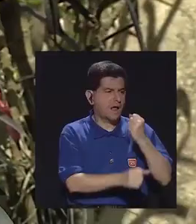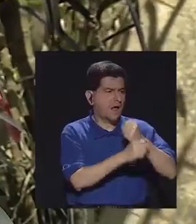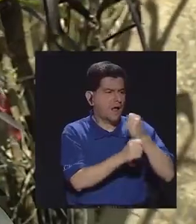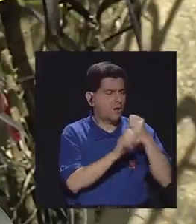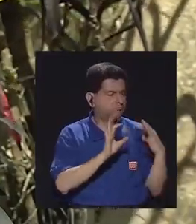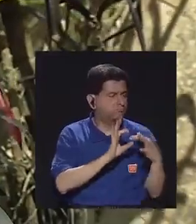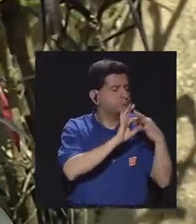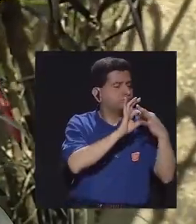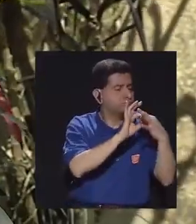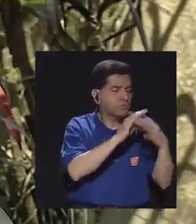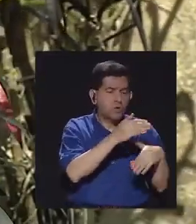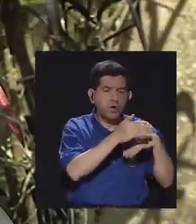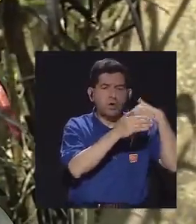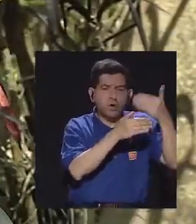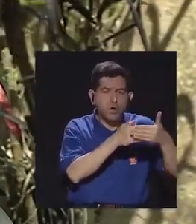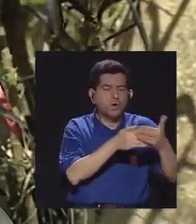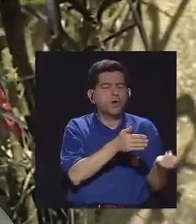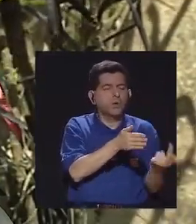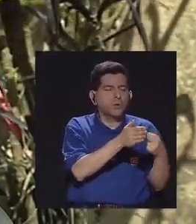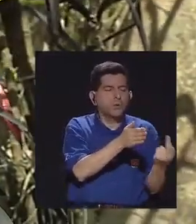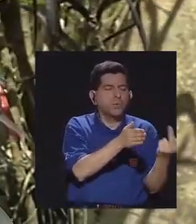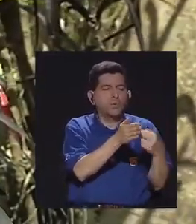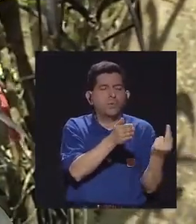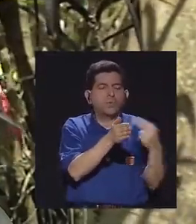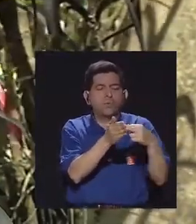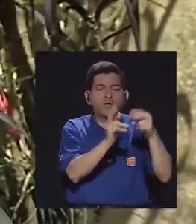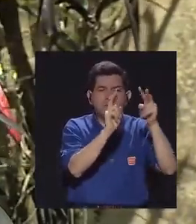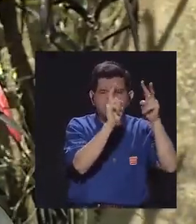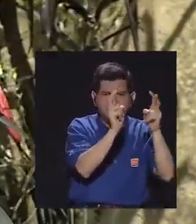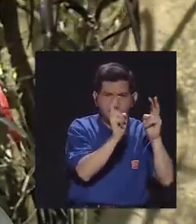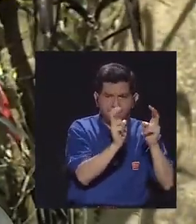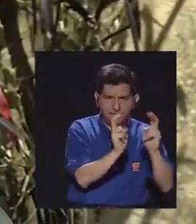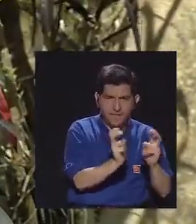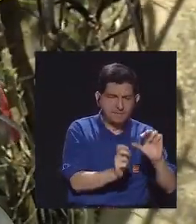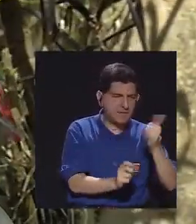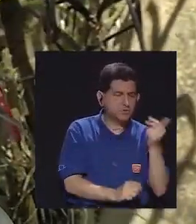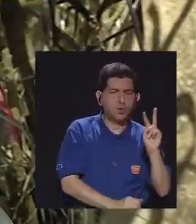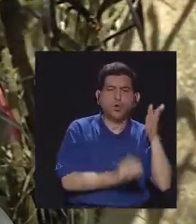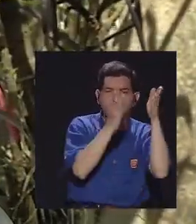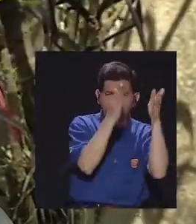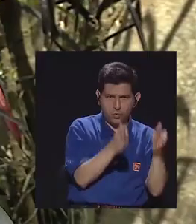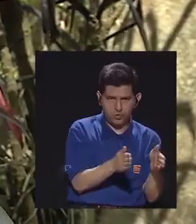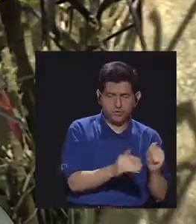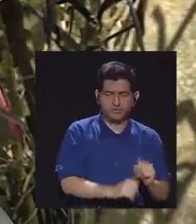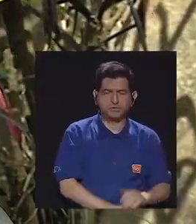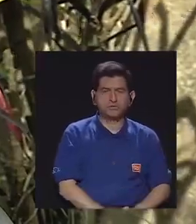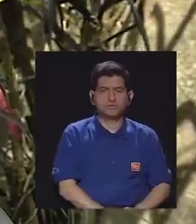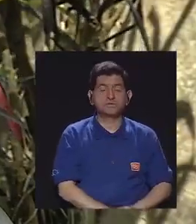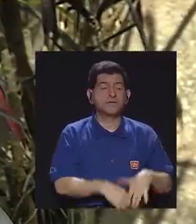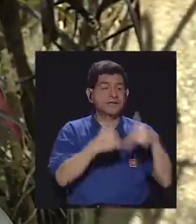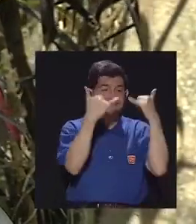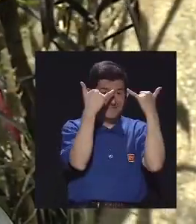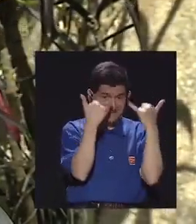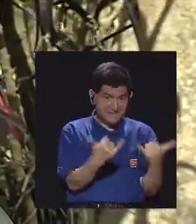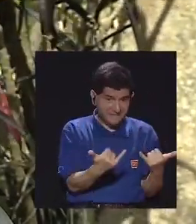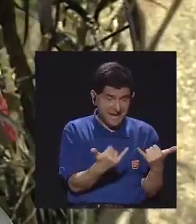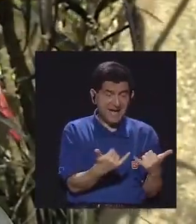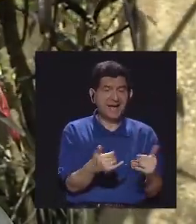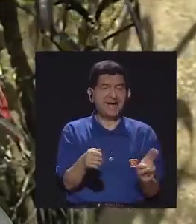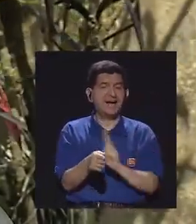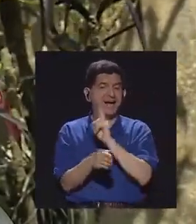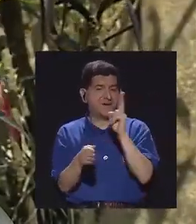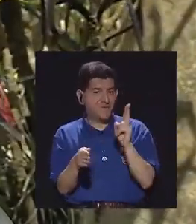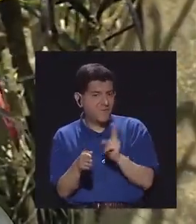un trabajo con ellos y ellos después pueden reproducir algunos temas con otros compañeros. Cuando ya es